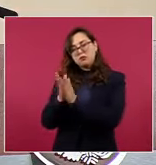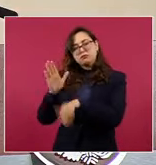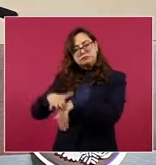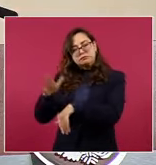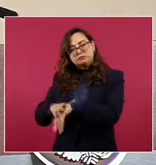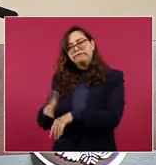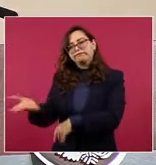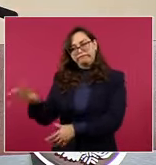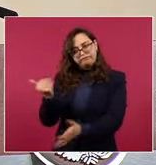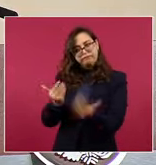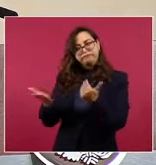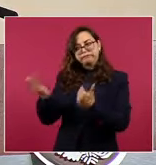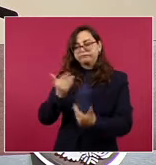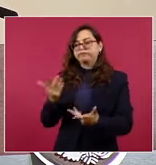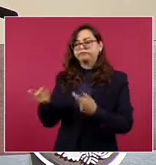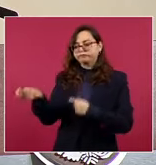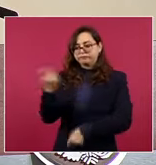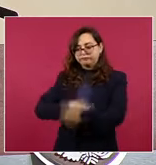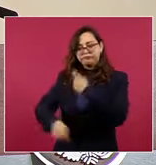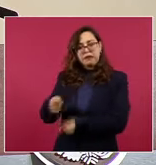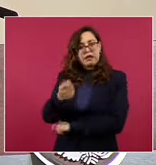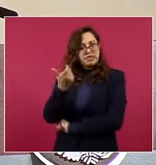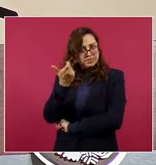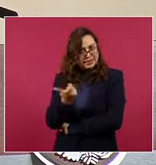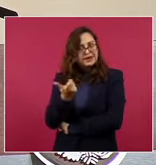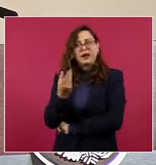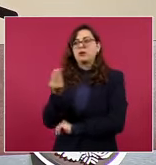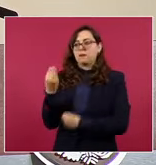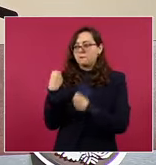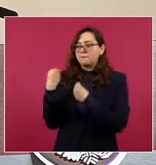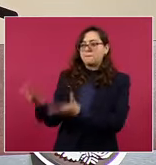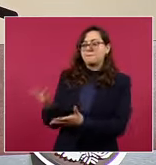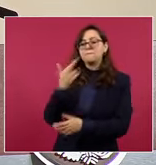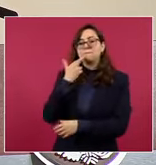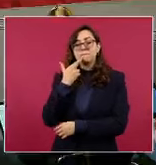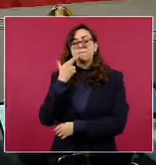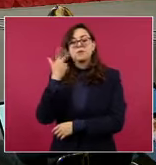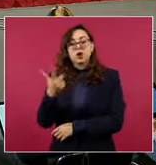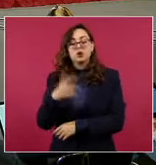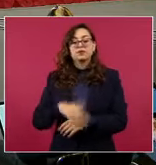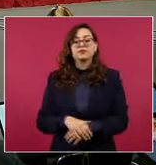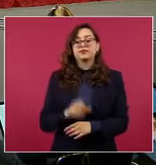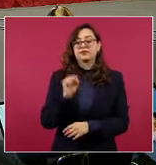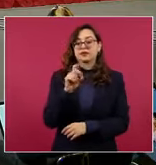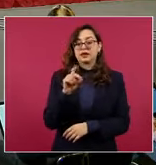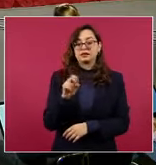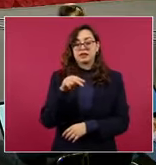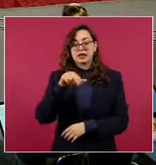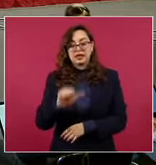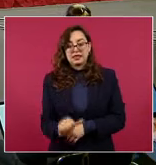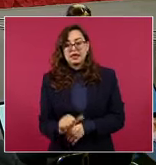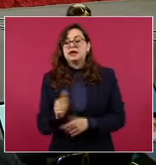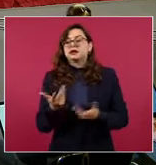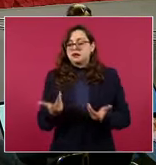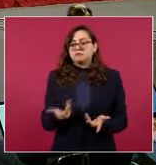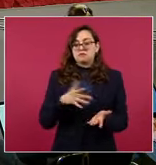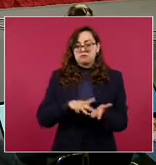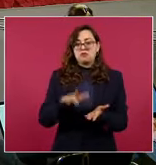e invitarlos a su canje por dinero en efectivo. Con apoyo de la Secretaría de la Defensa Nacional, al momento